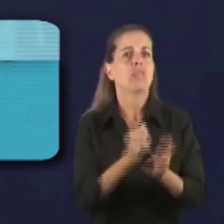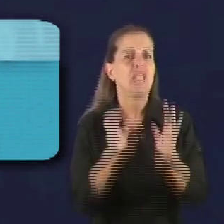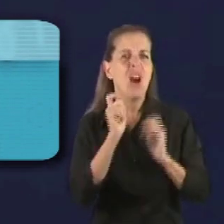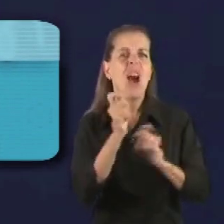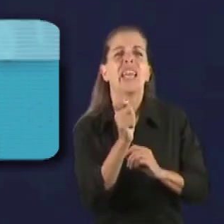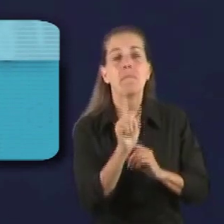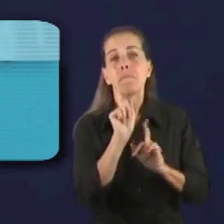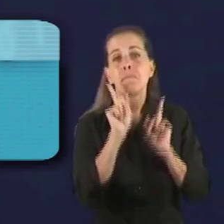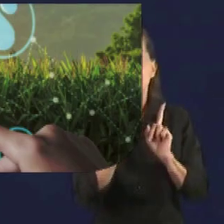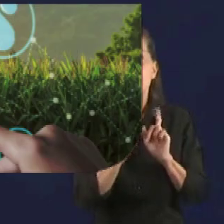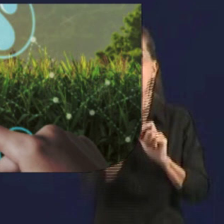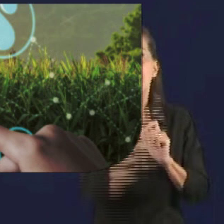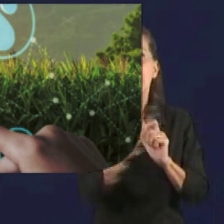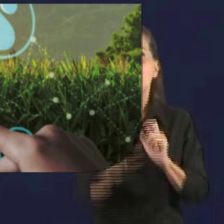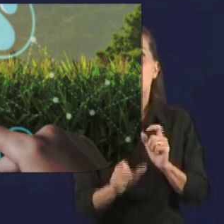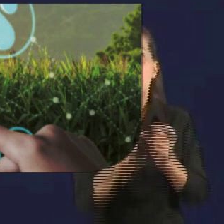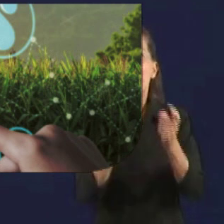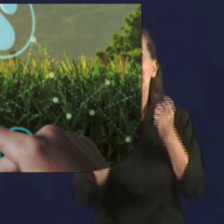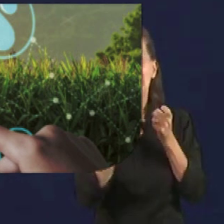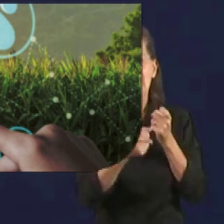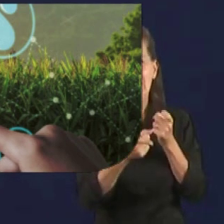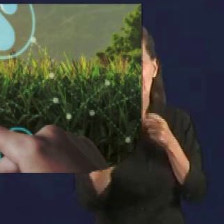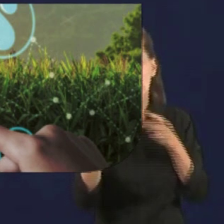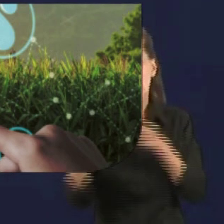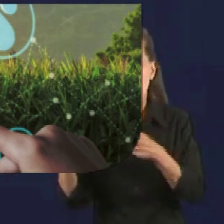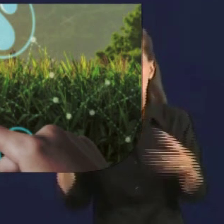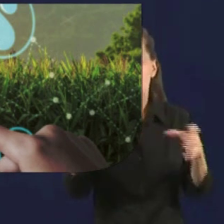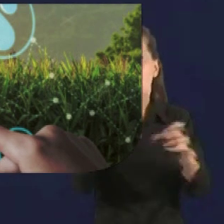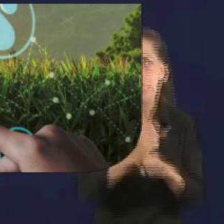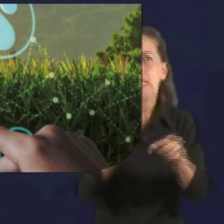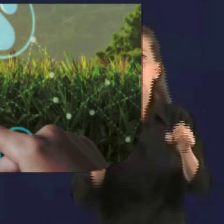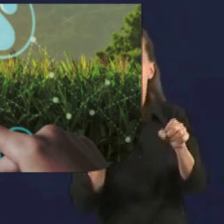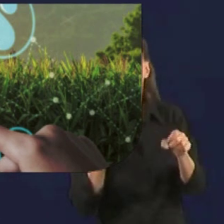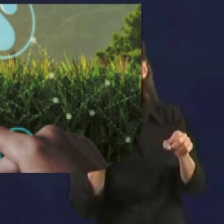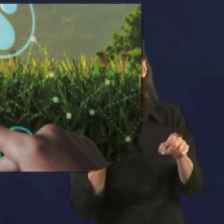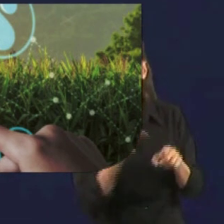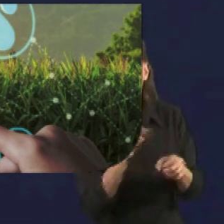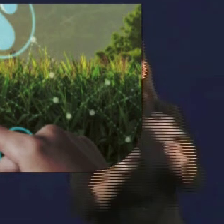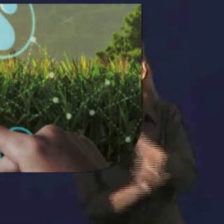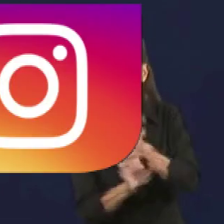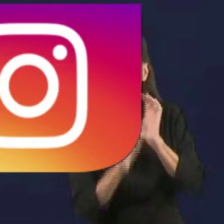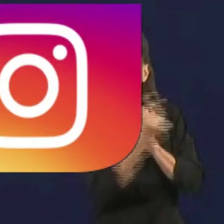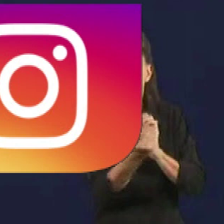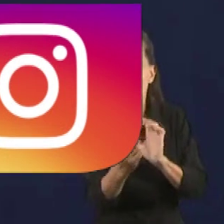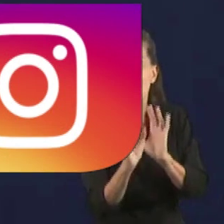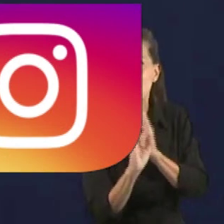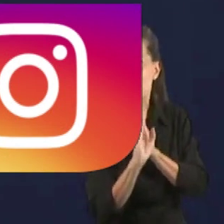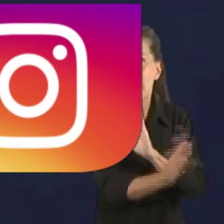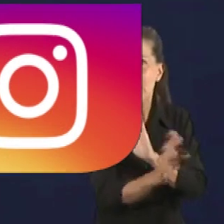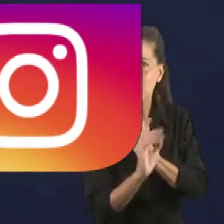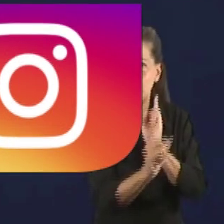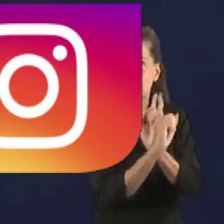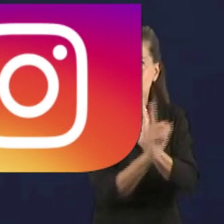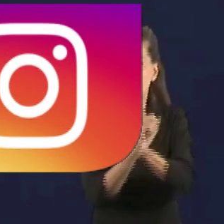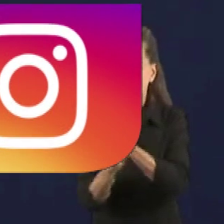a quien usa efectivamente el servicio, a quien compra el boleto. Por lo tanto, hoy cualquier